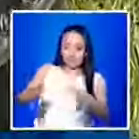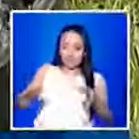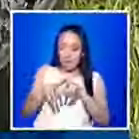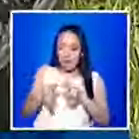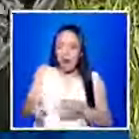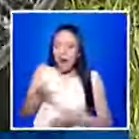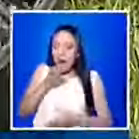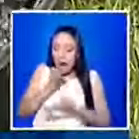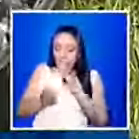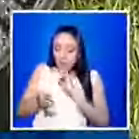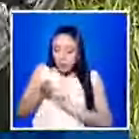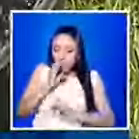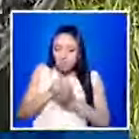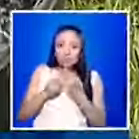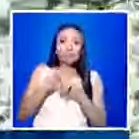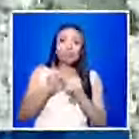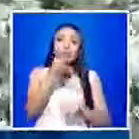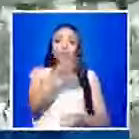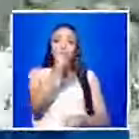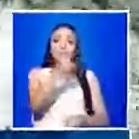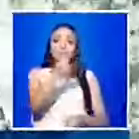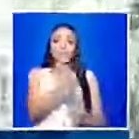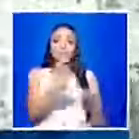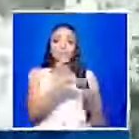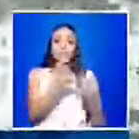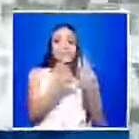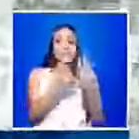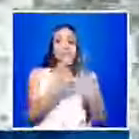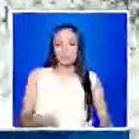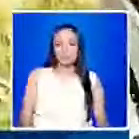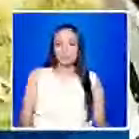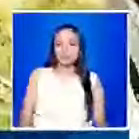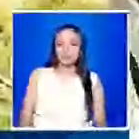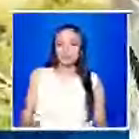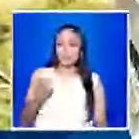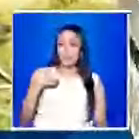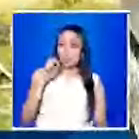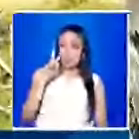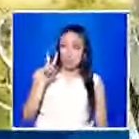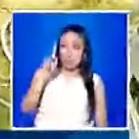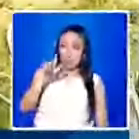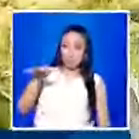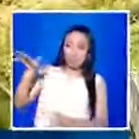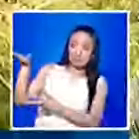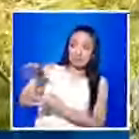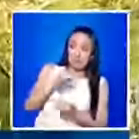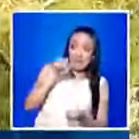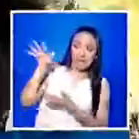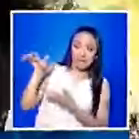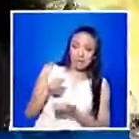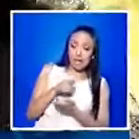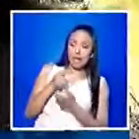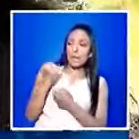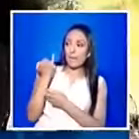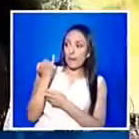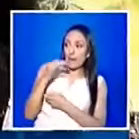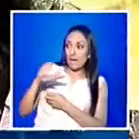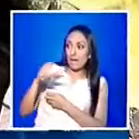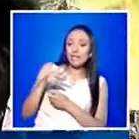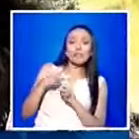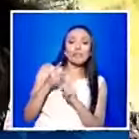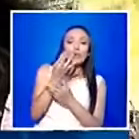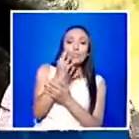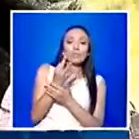nada calma la sed del ganado. Hay algunas personas que veo que están trayendo hierba o si no en orlaje y todo eso, pero igual ya sale de